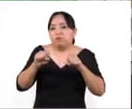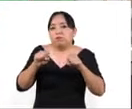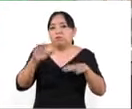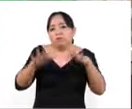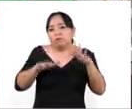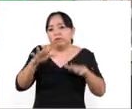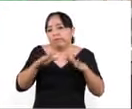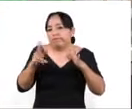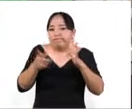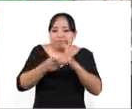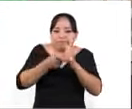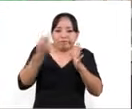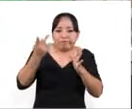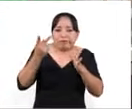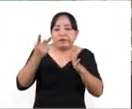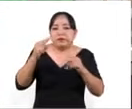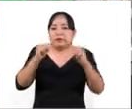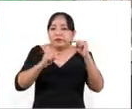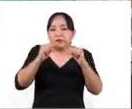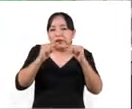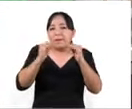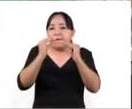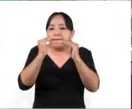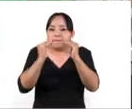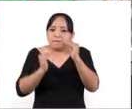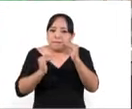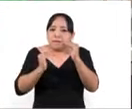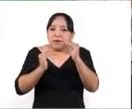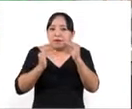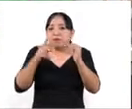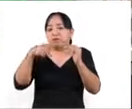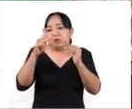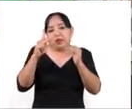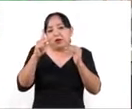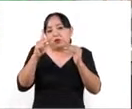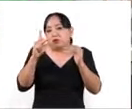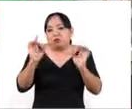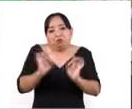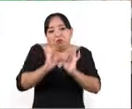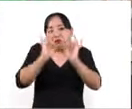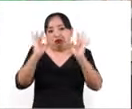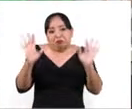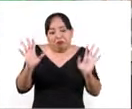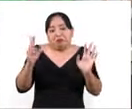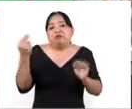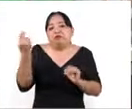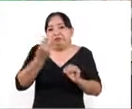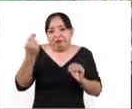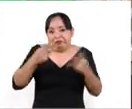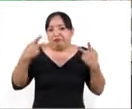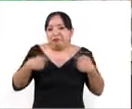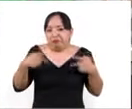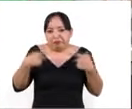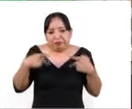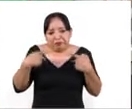las réplicas son de menor magnitud, pero tampoco es una ciencia exacta. Por supuesto que la población tiene que estar,